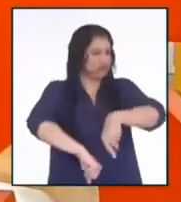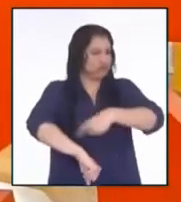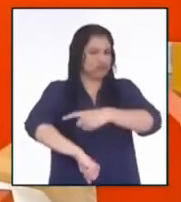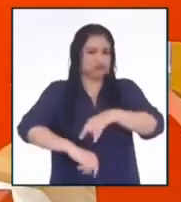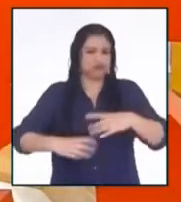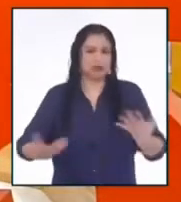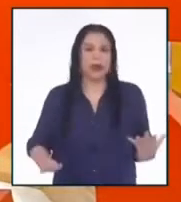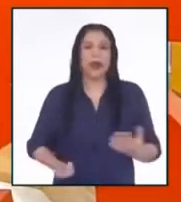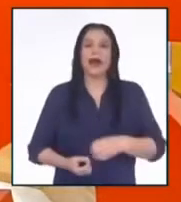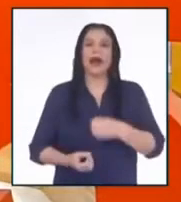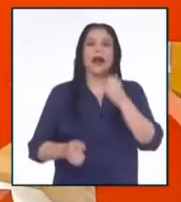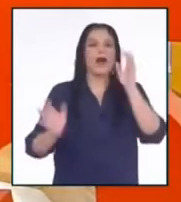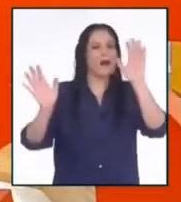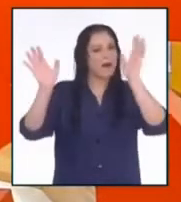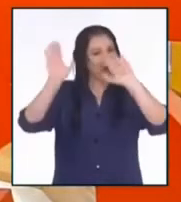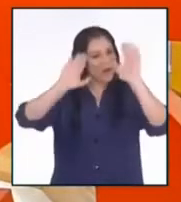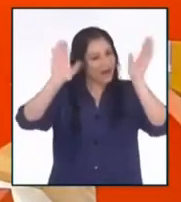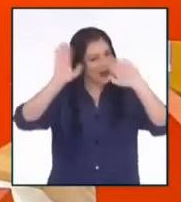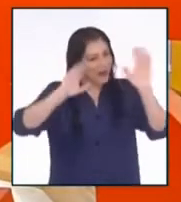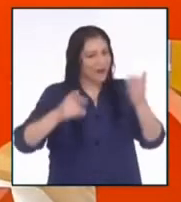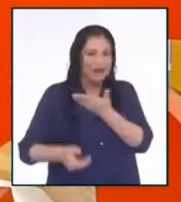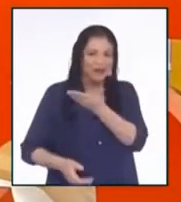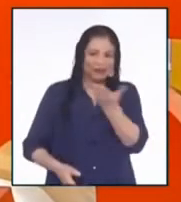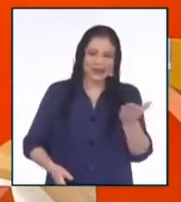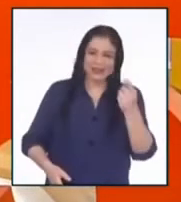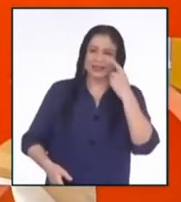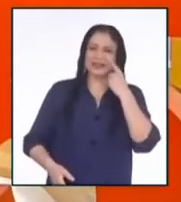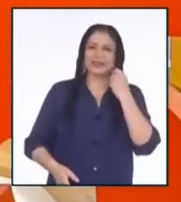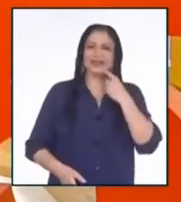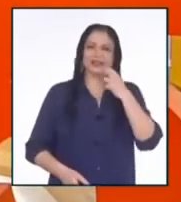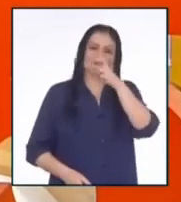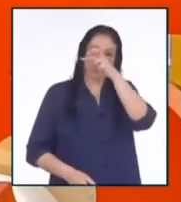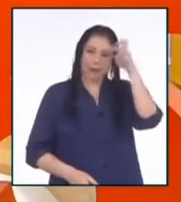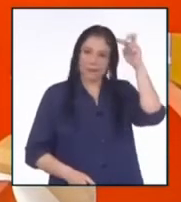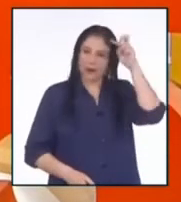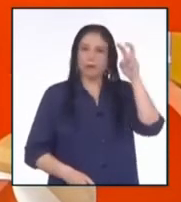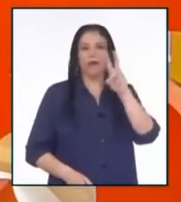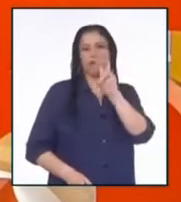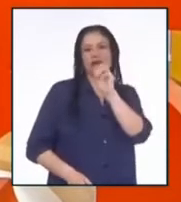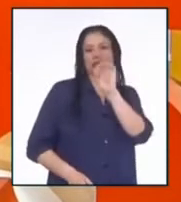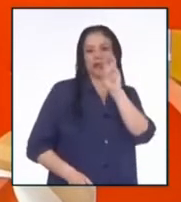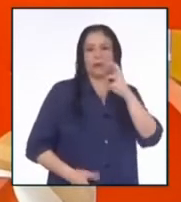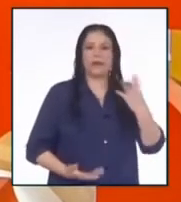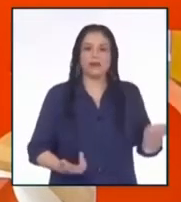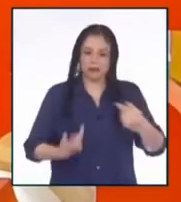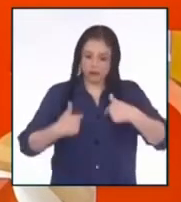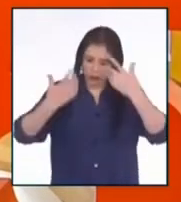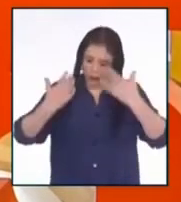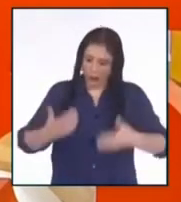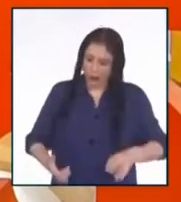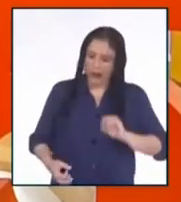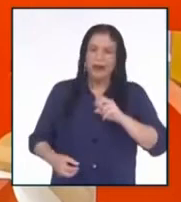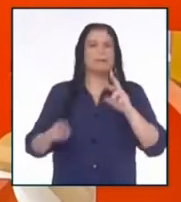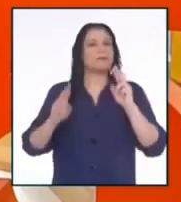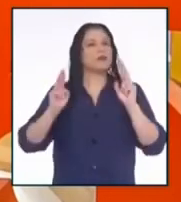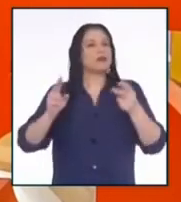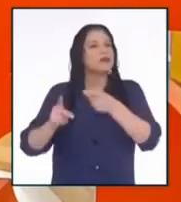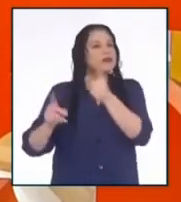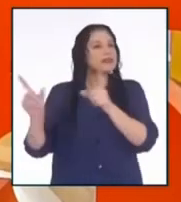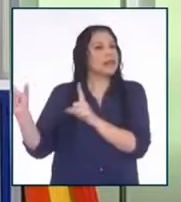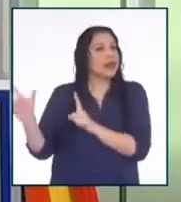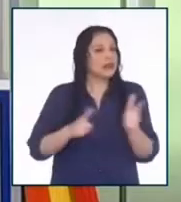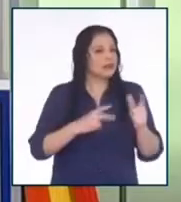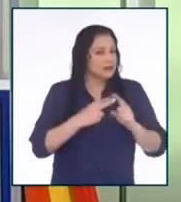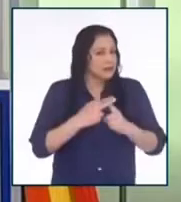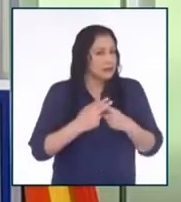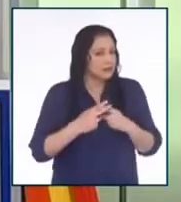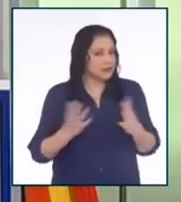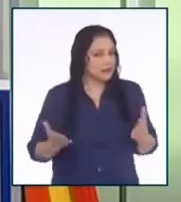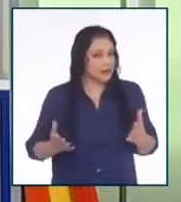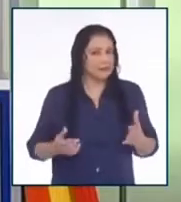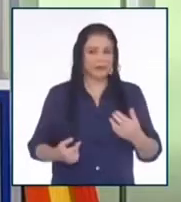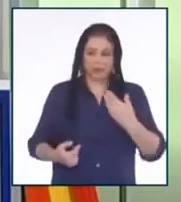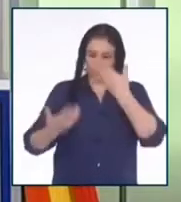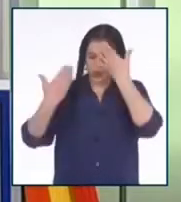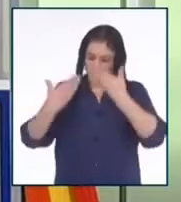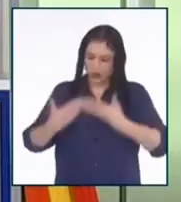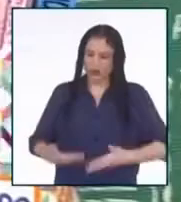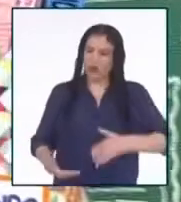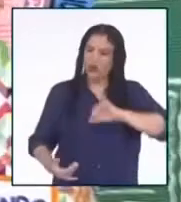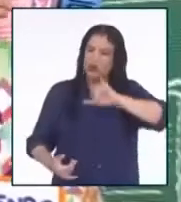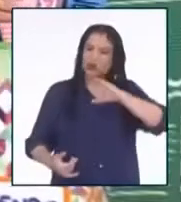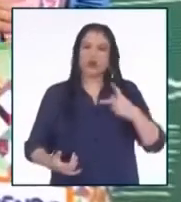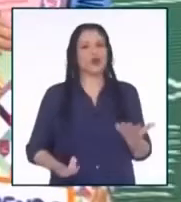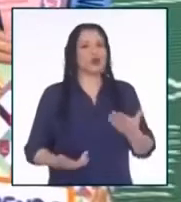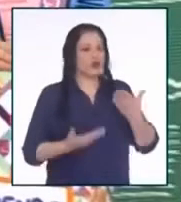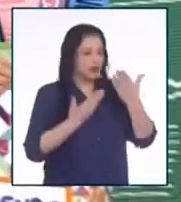volando. Bueno, hola, hola, chicas y chicos de la promo 2020. Soy Stephanie y espero que estén listos para empezar. Yo soy Junior